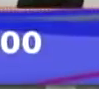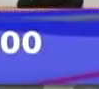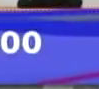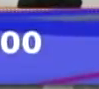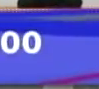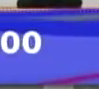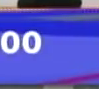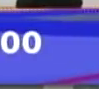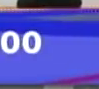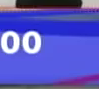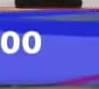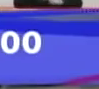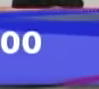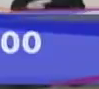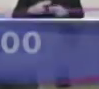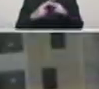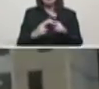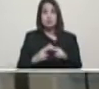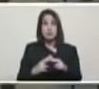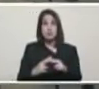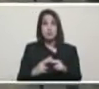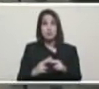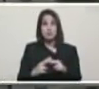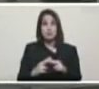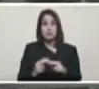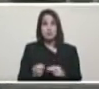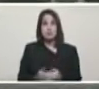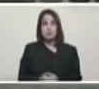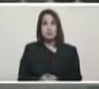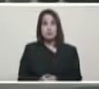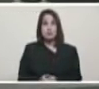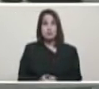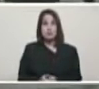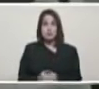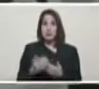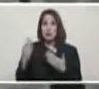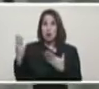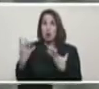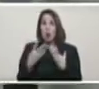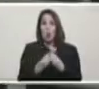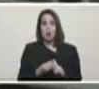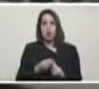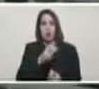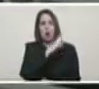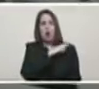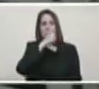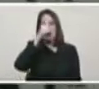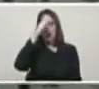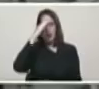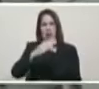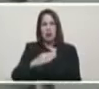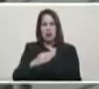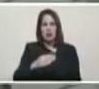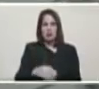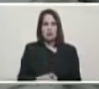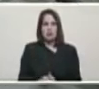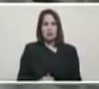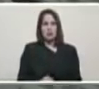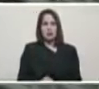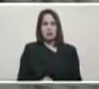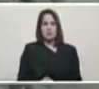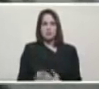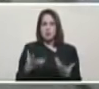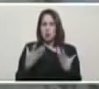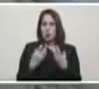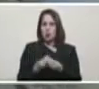viviendas 156,000 viviendas dignas aquí estamos junto a nuestro general Pérez mediomundo junto al compañero